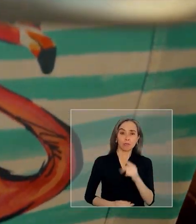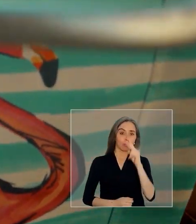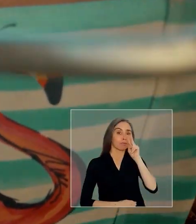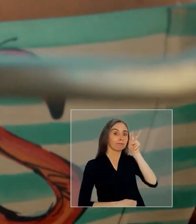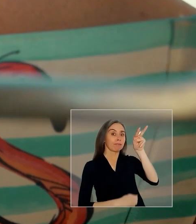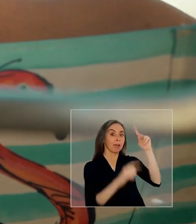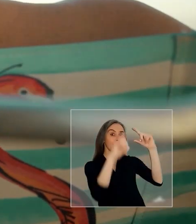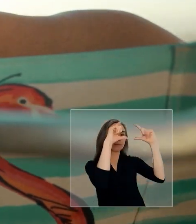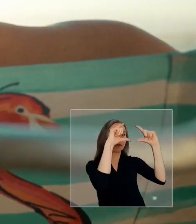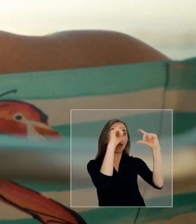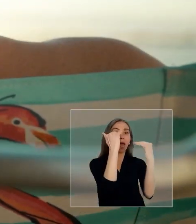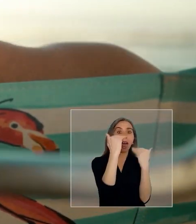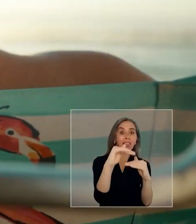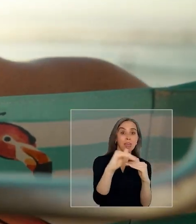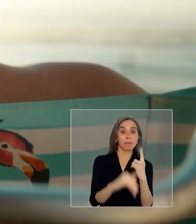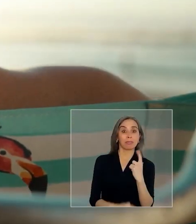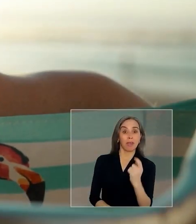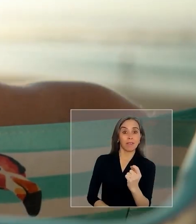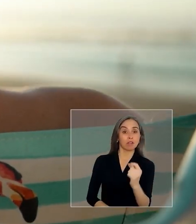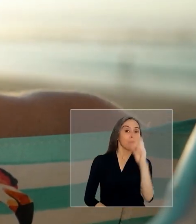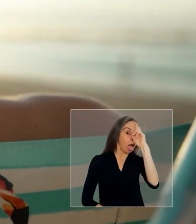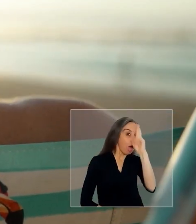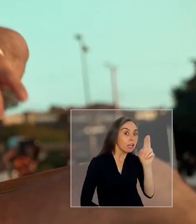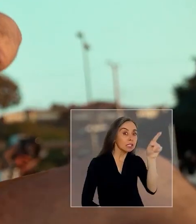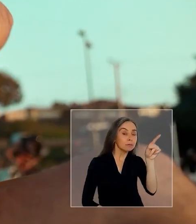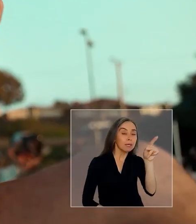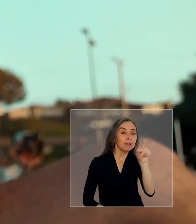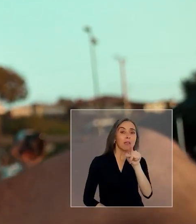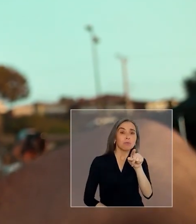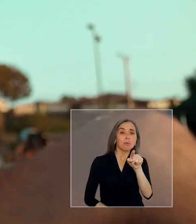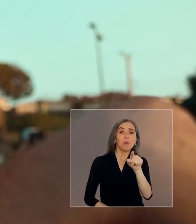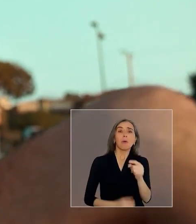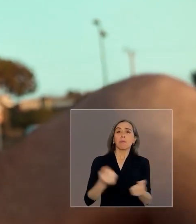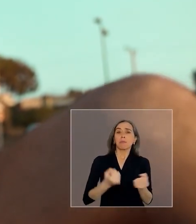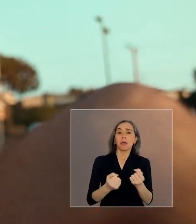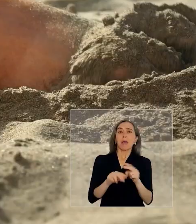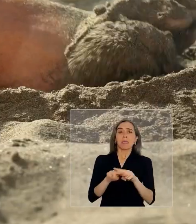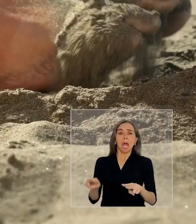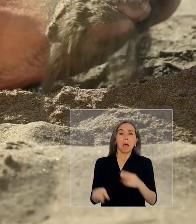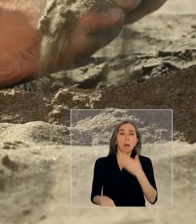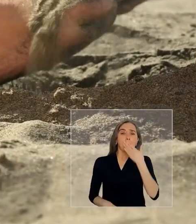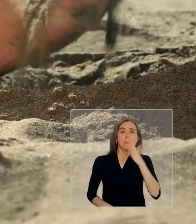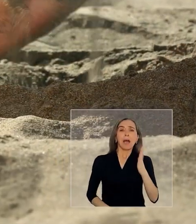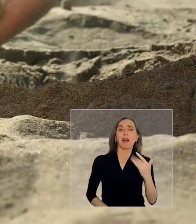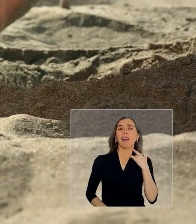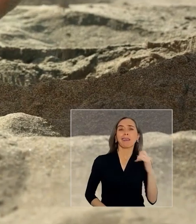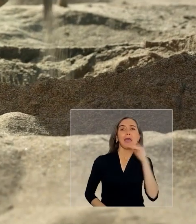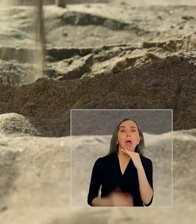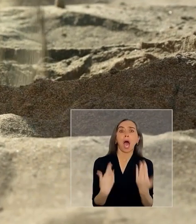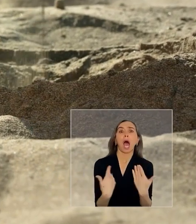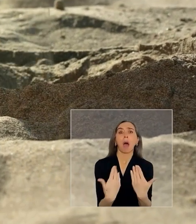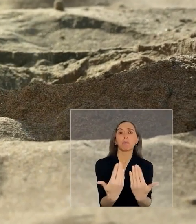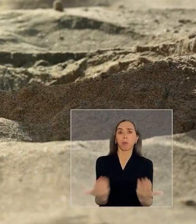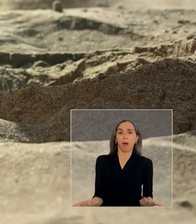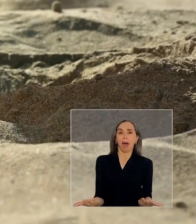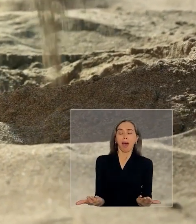No excedas el límite de velocidad. Si andar tranquilo es mucho mejor que estar apurado.